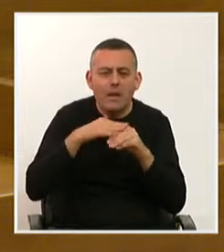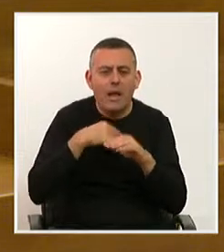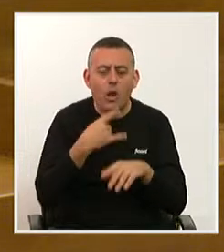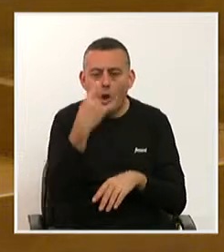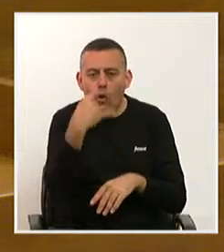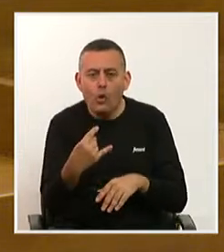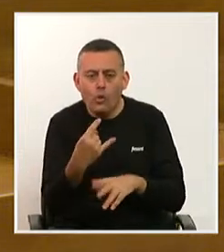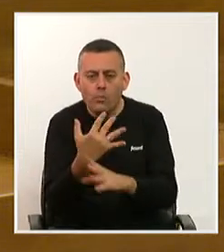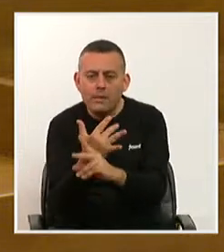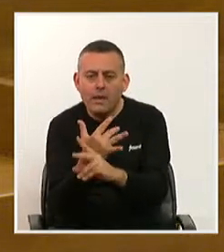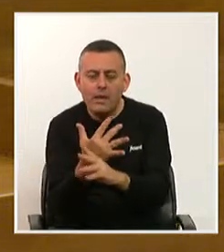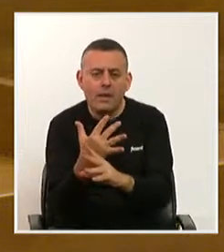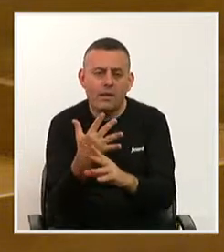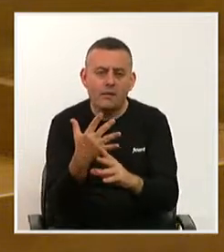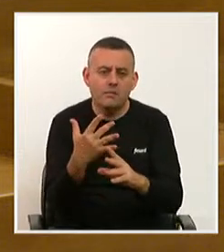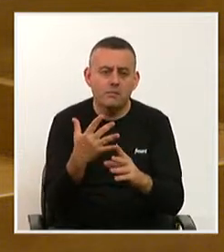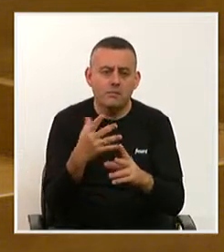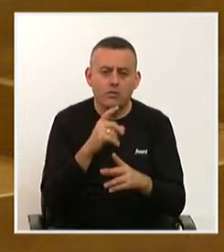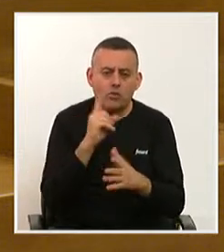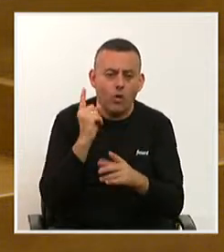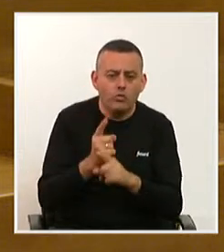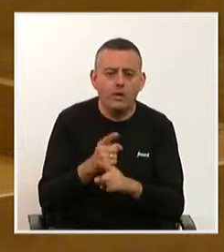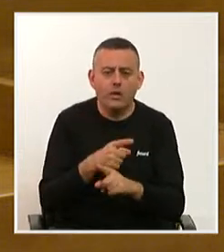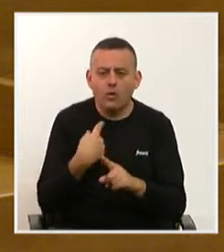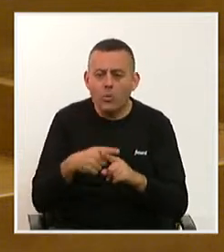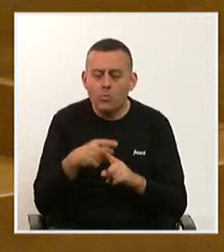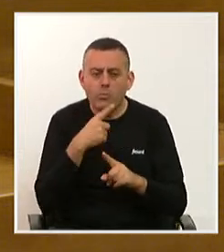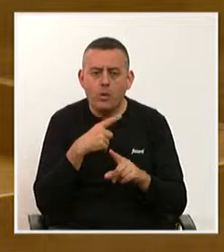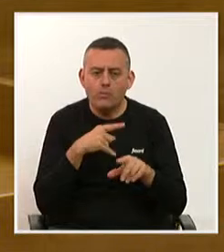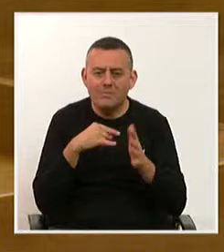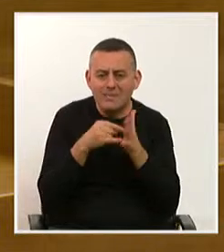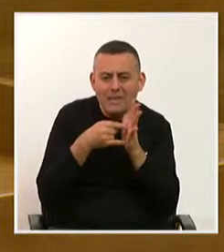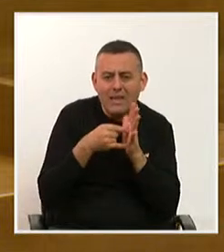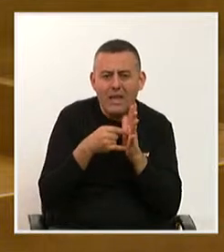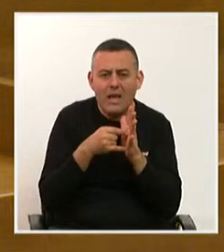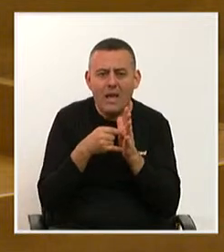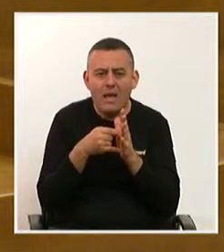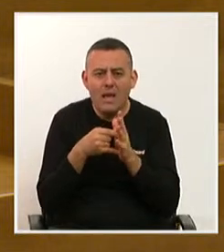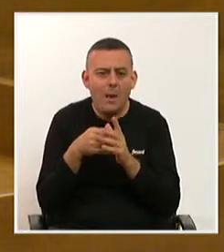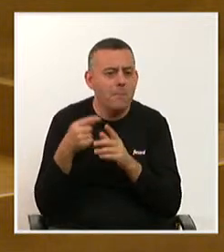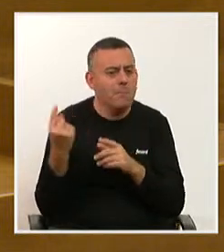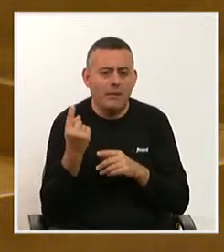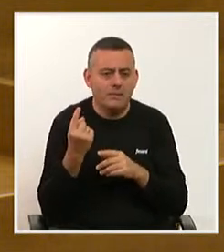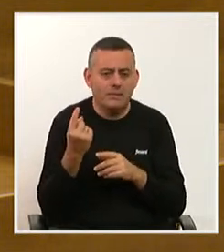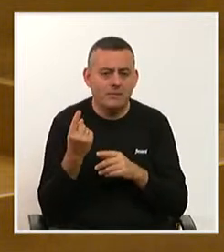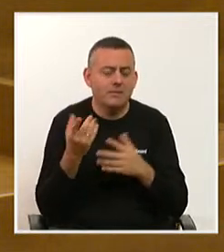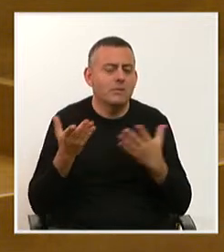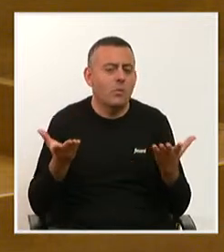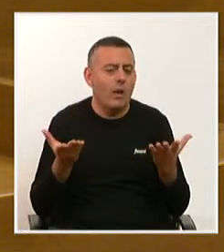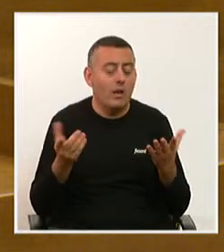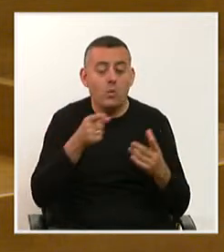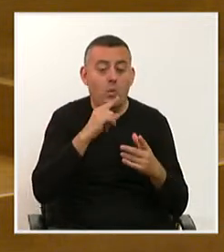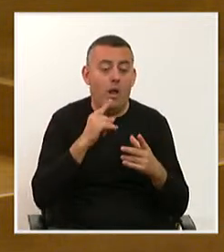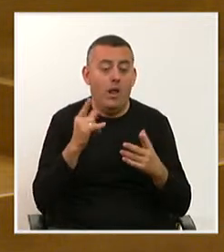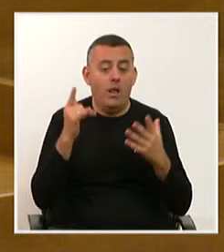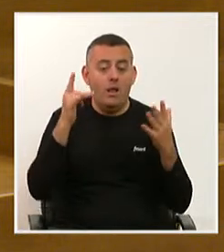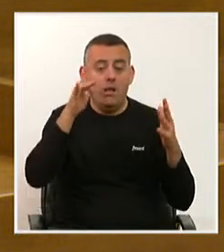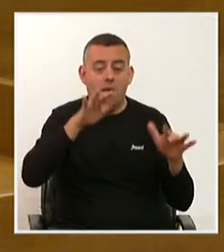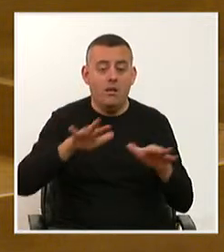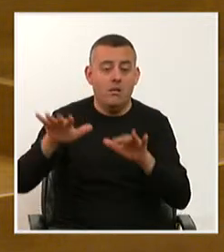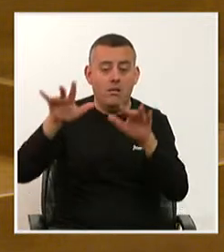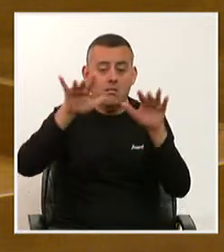importante que tiene esa estrategia saben Cuál es la medida de esa cortina de humo que nos intenta vender el señor mazón y el